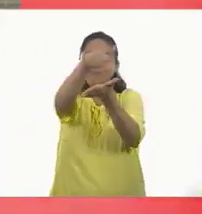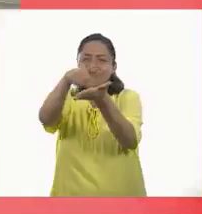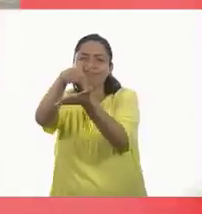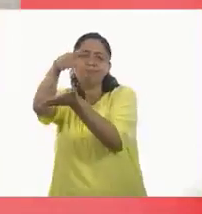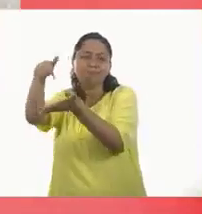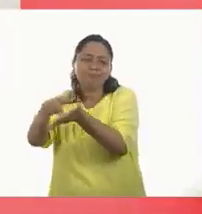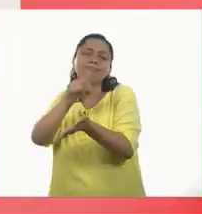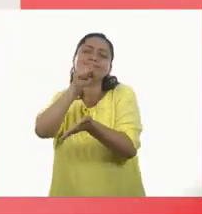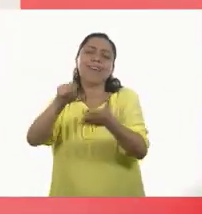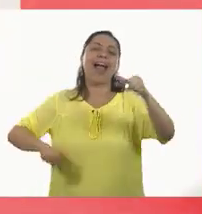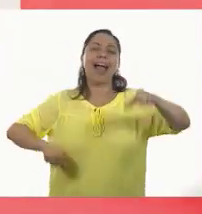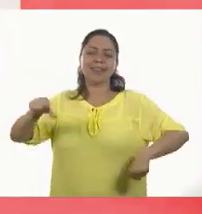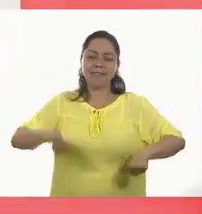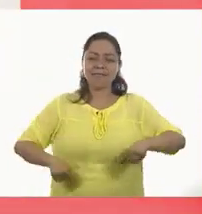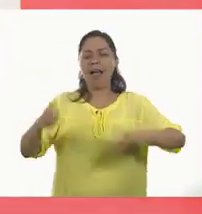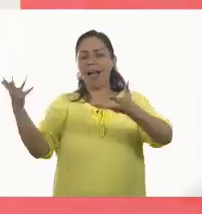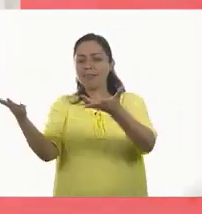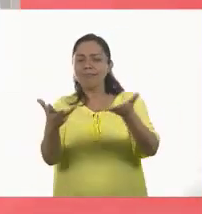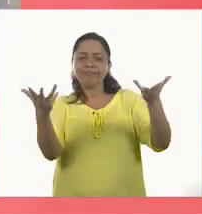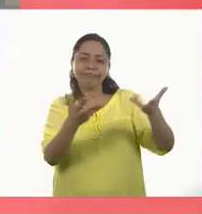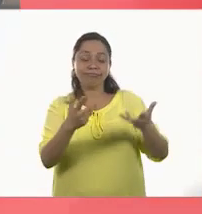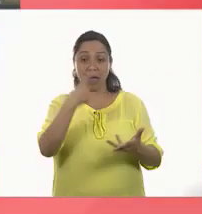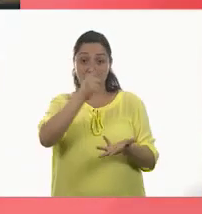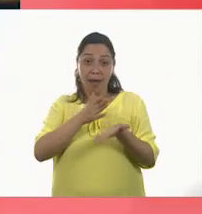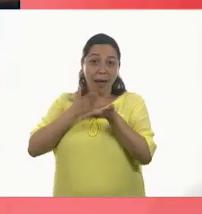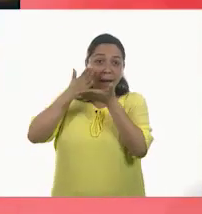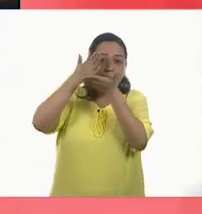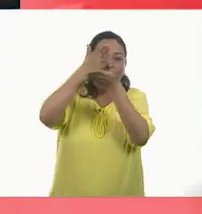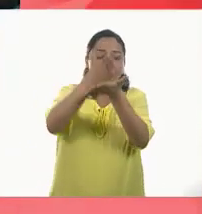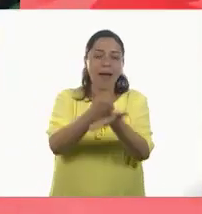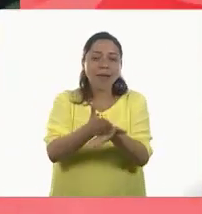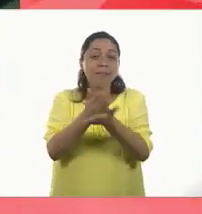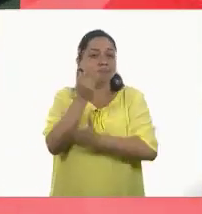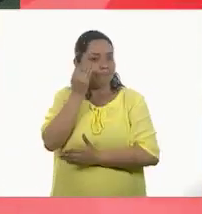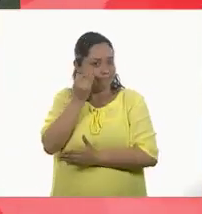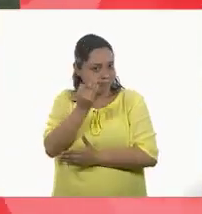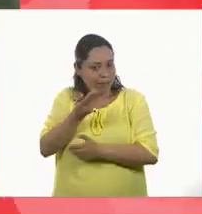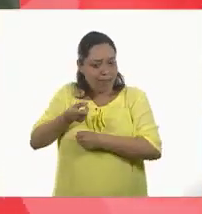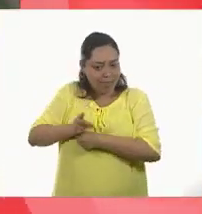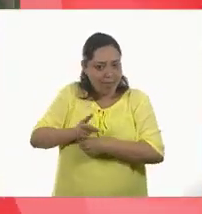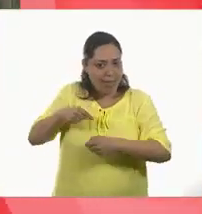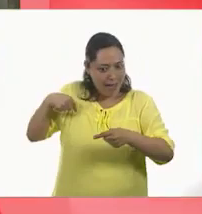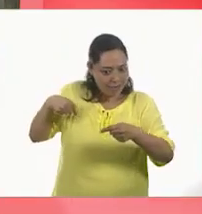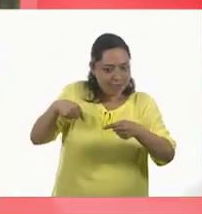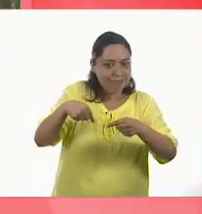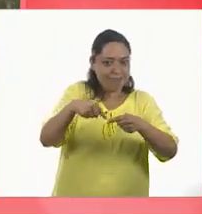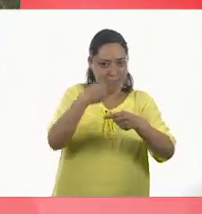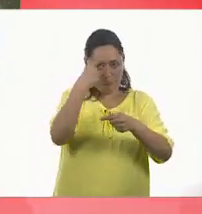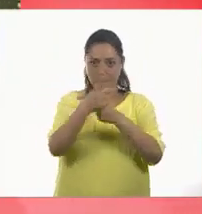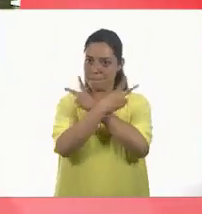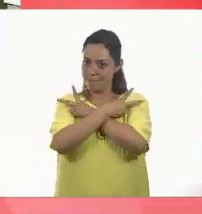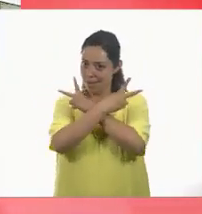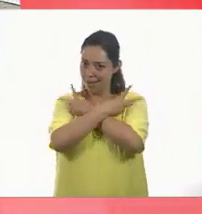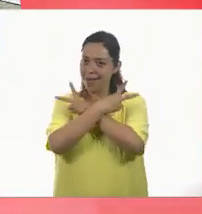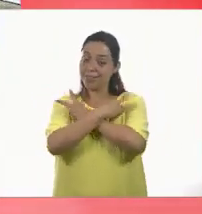actividades, tanto que para disfrutarla necesitaremos varios días de vacaciones.